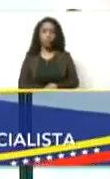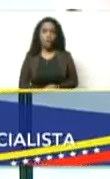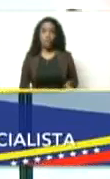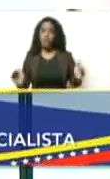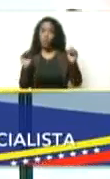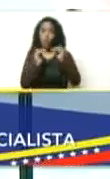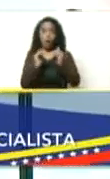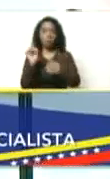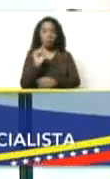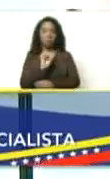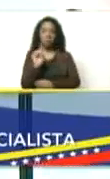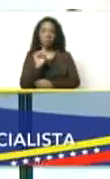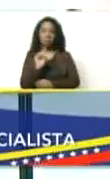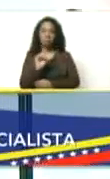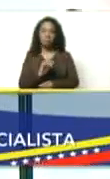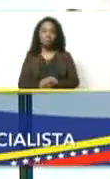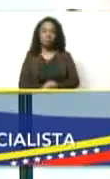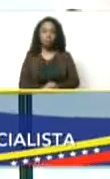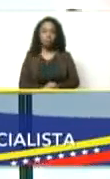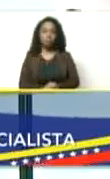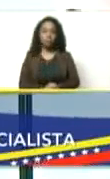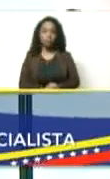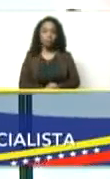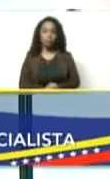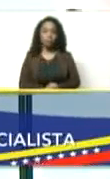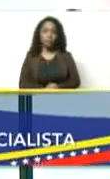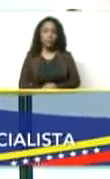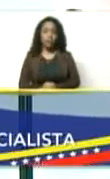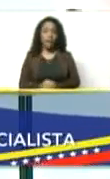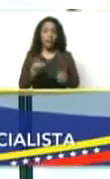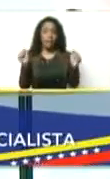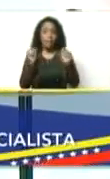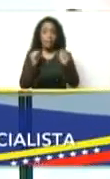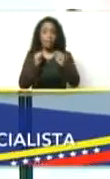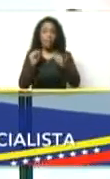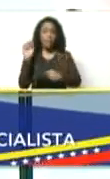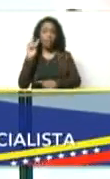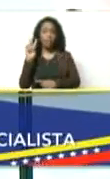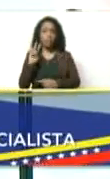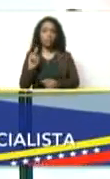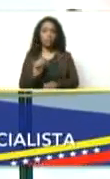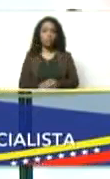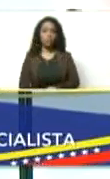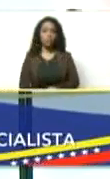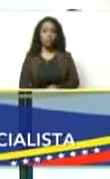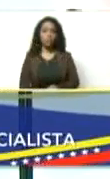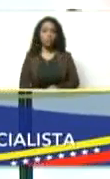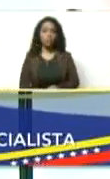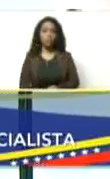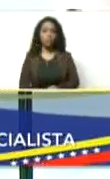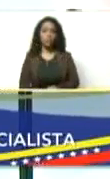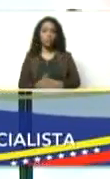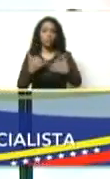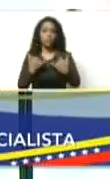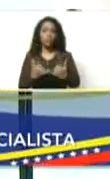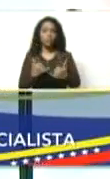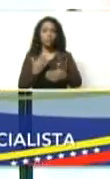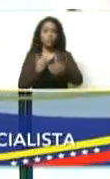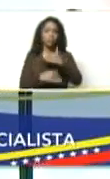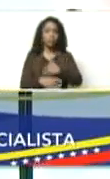Inigualable. Y de los Andes venezolanos nos vamos en vivo y